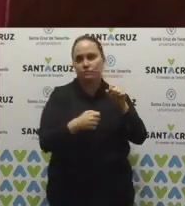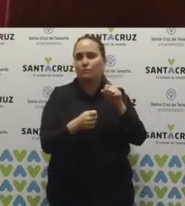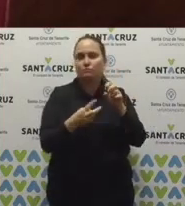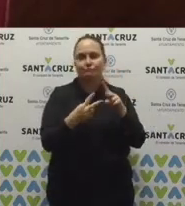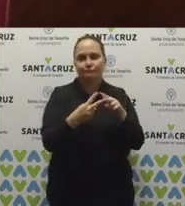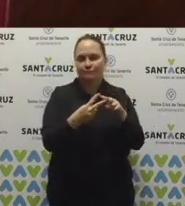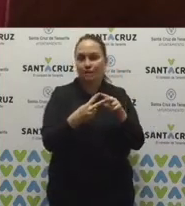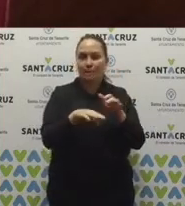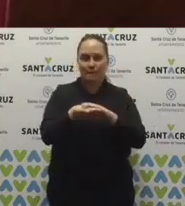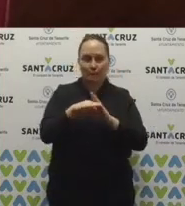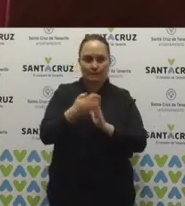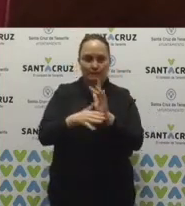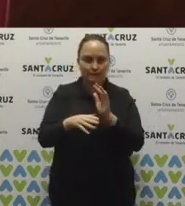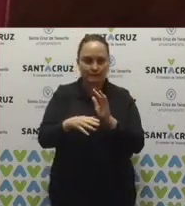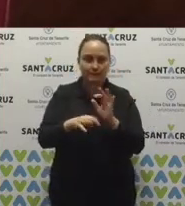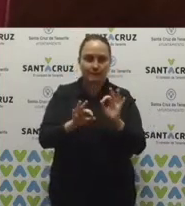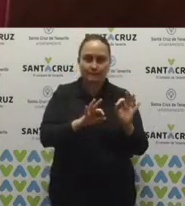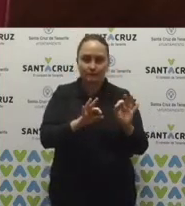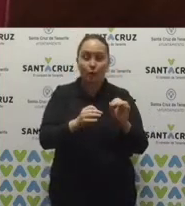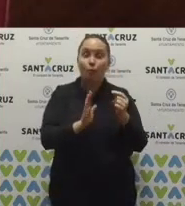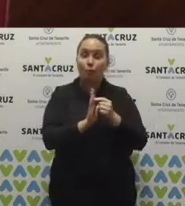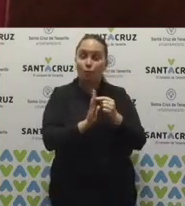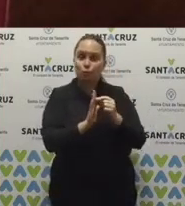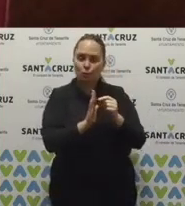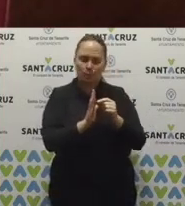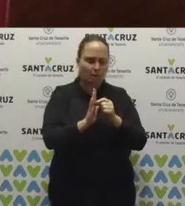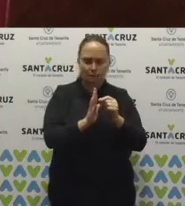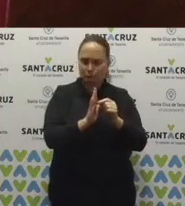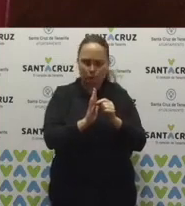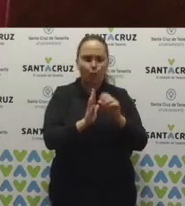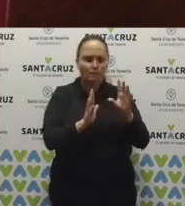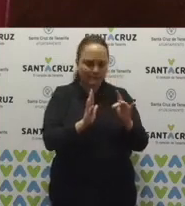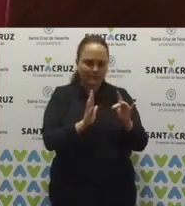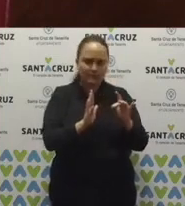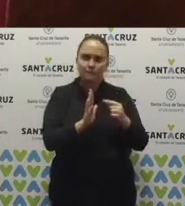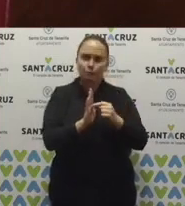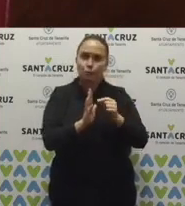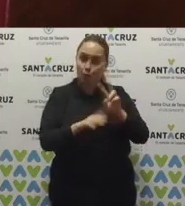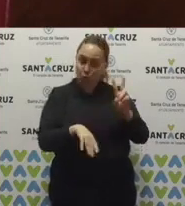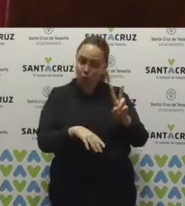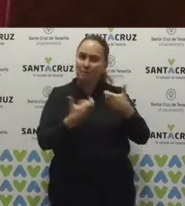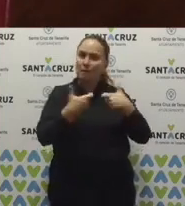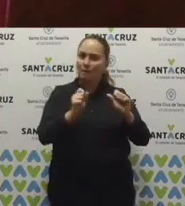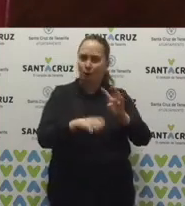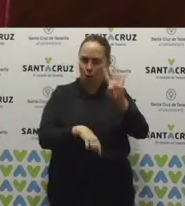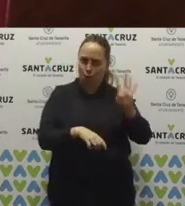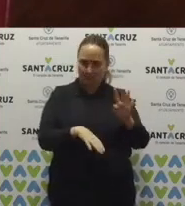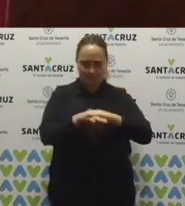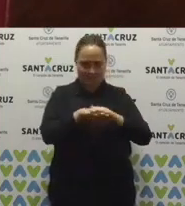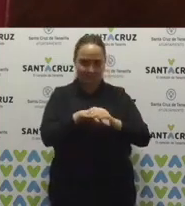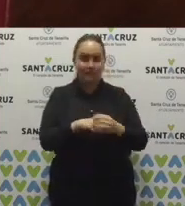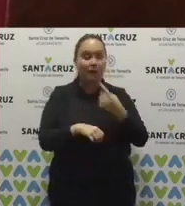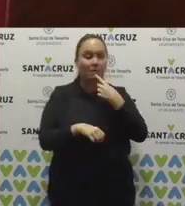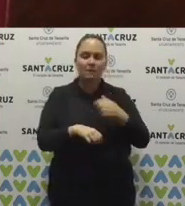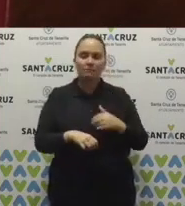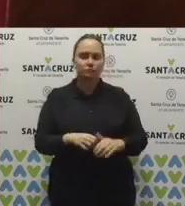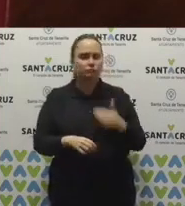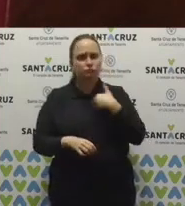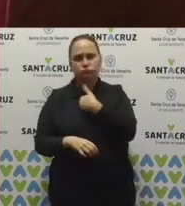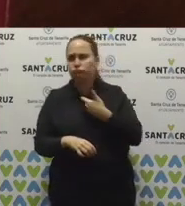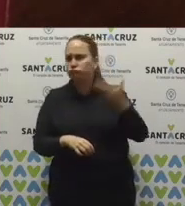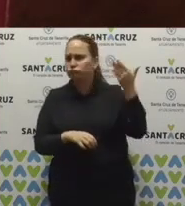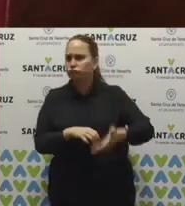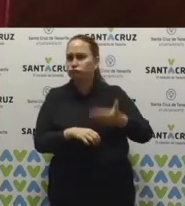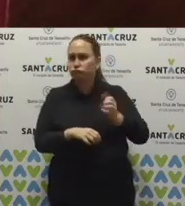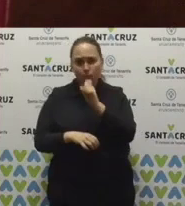perdón en el punto número en el punto número dos pero en el apartado 4 perdón papel fundamental jugará en